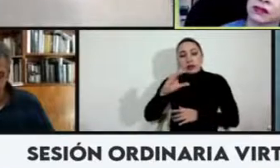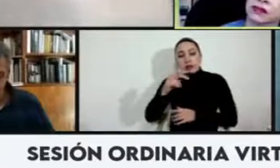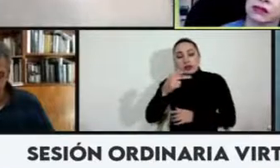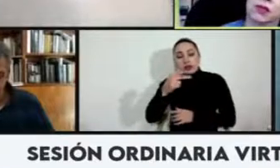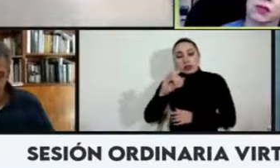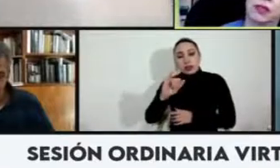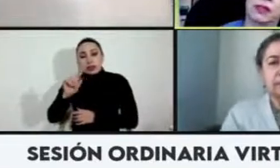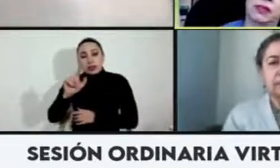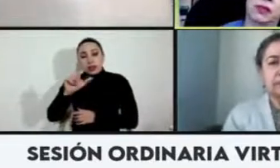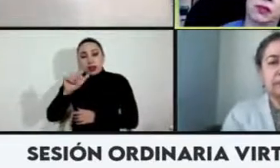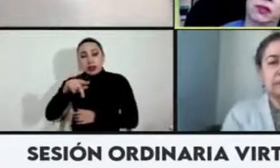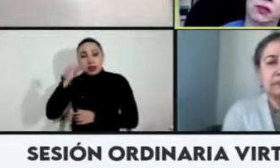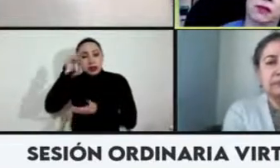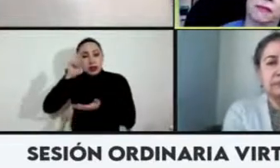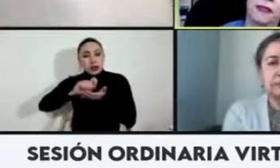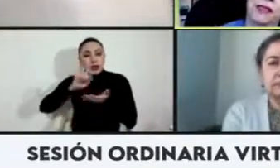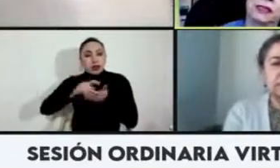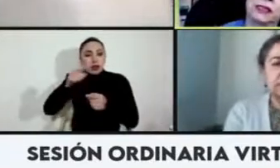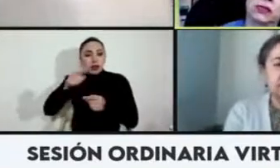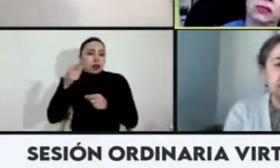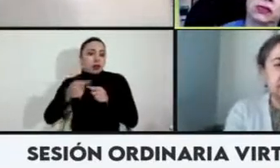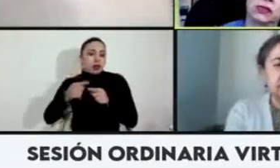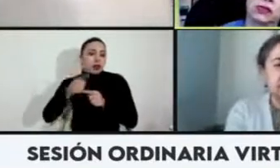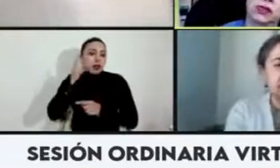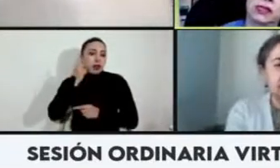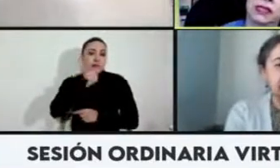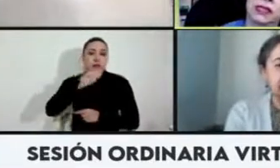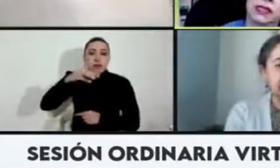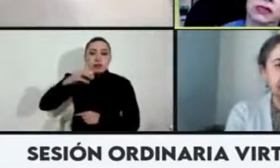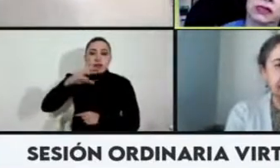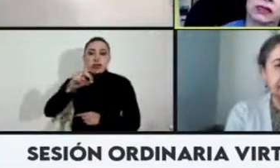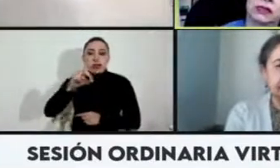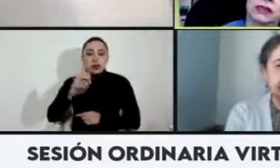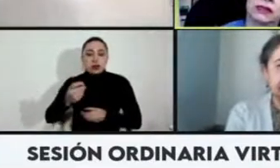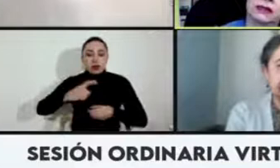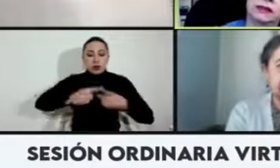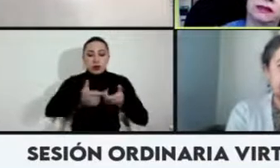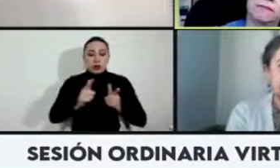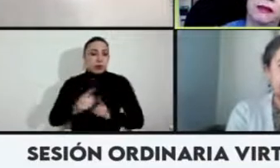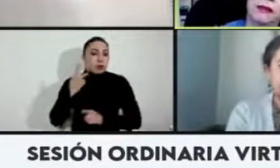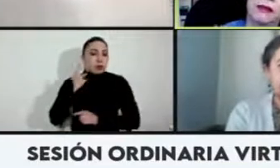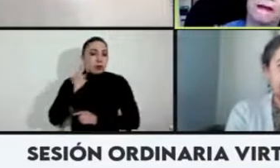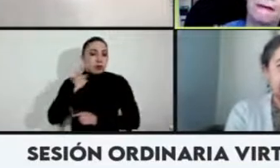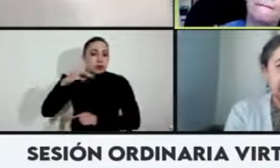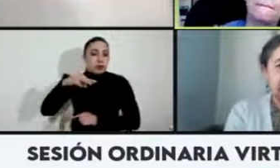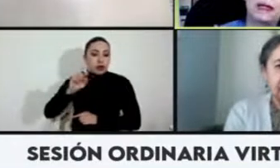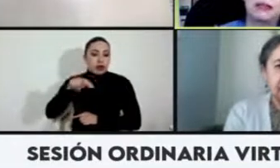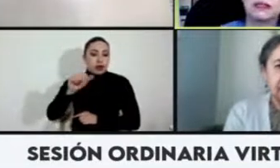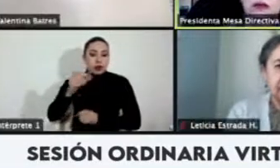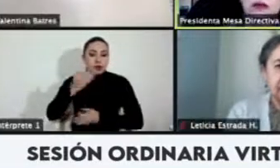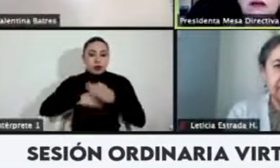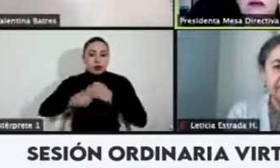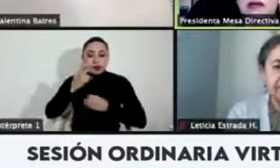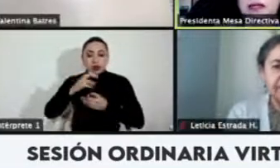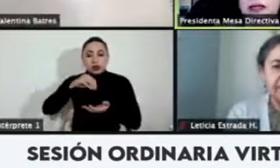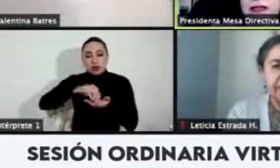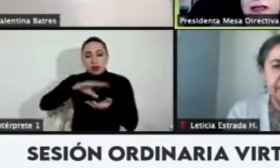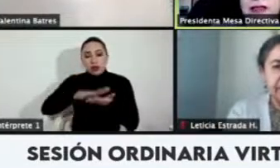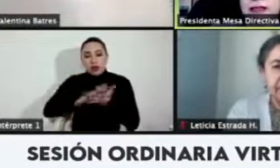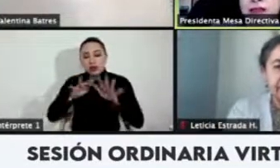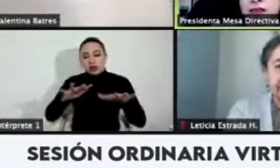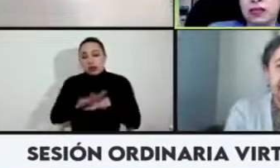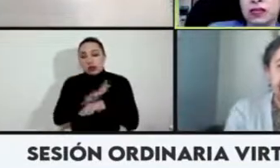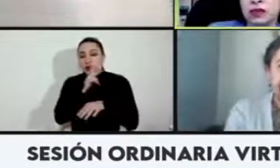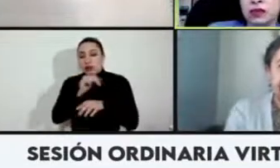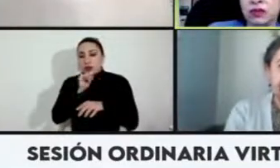Grupo Parlamentario de Morena. Se instruye su inserción íntegra en el Diario de los Debates. Para presentar una efeméride del Día Internacional